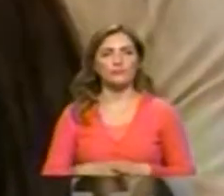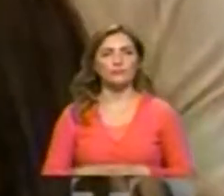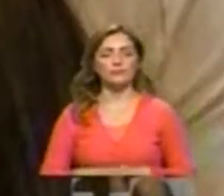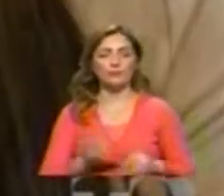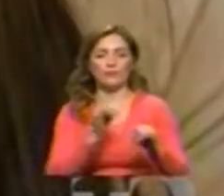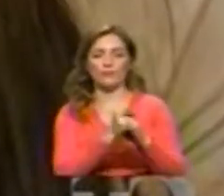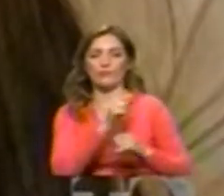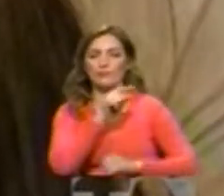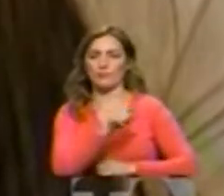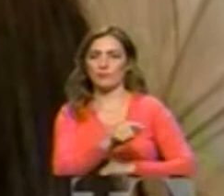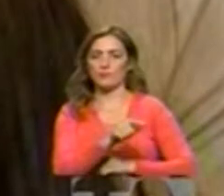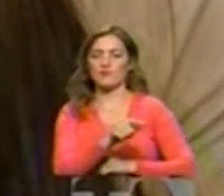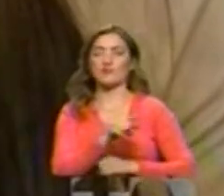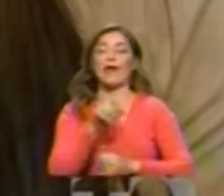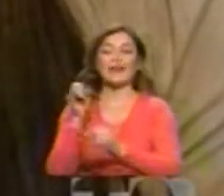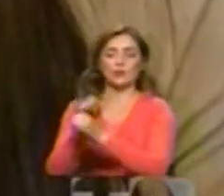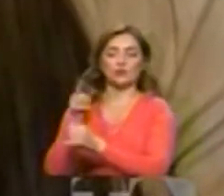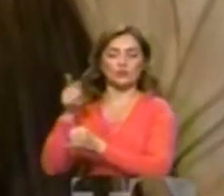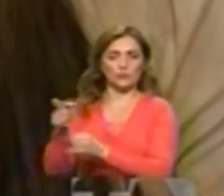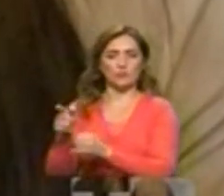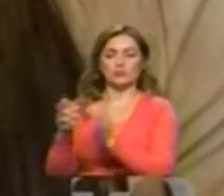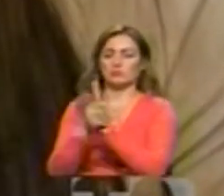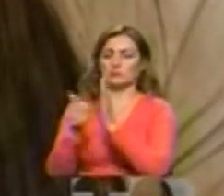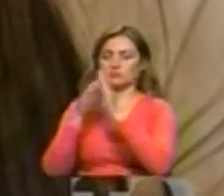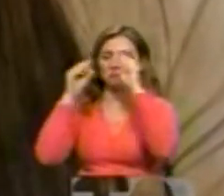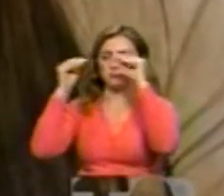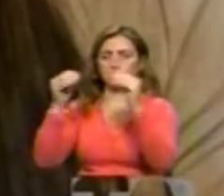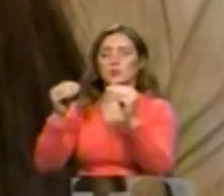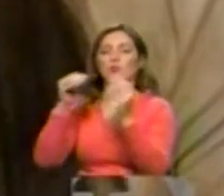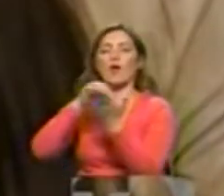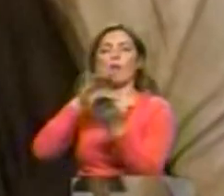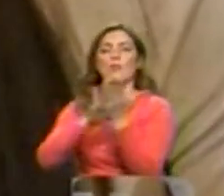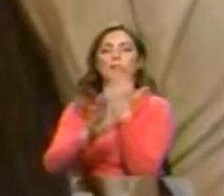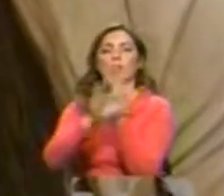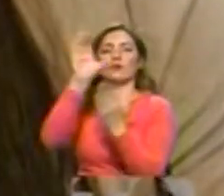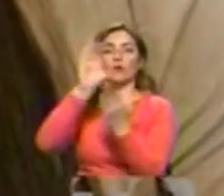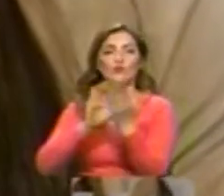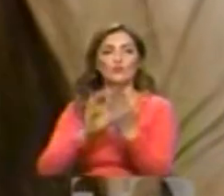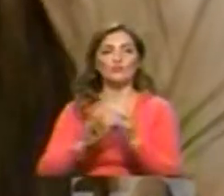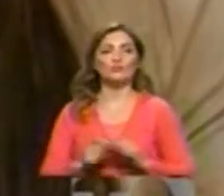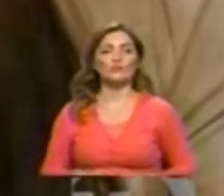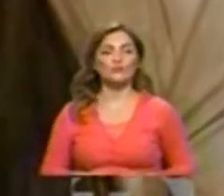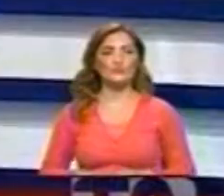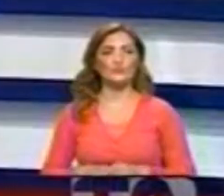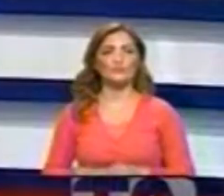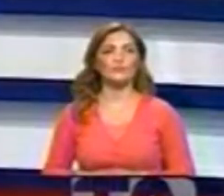institución educativa a la que va se le generarán las adaptaciones curriculares correspondientes.